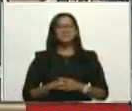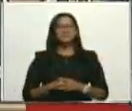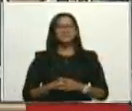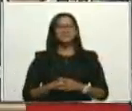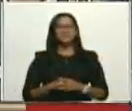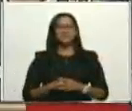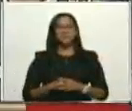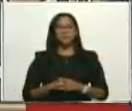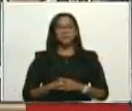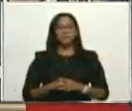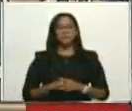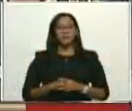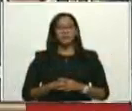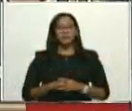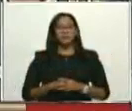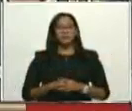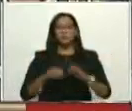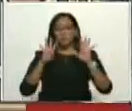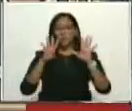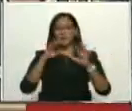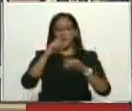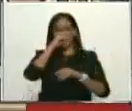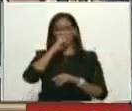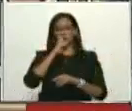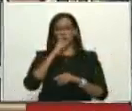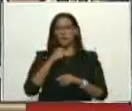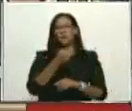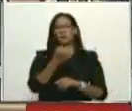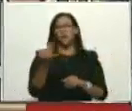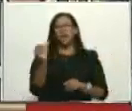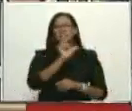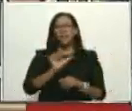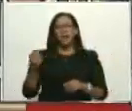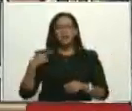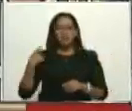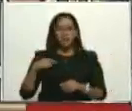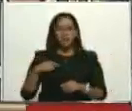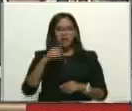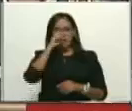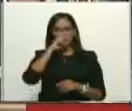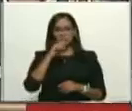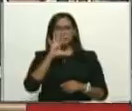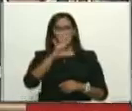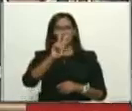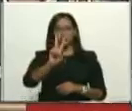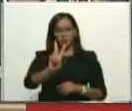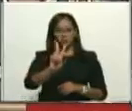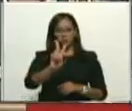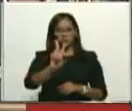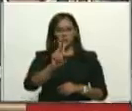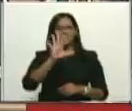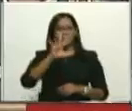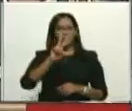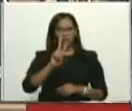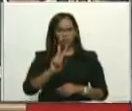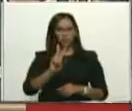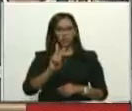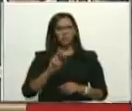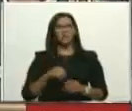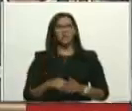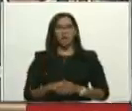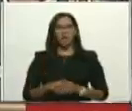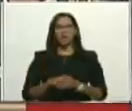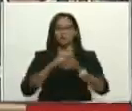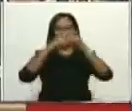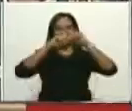Y son 9 años. ¿Cuántas semanas tiene el año? 52, ¿verdad? ¿52? Ajá,